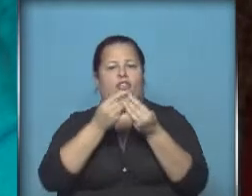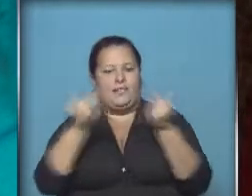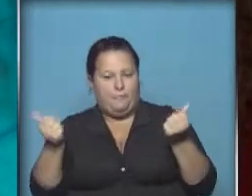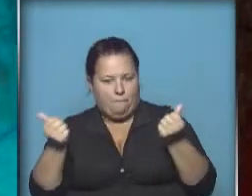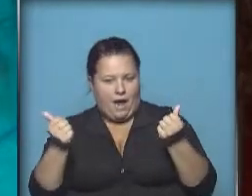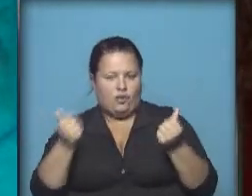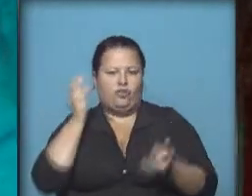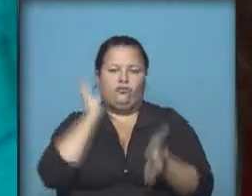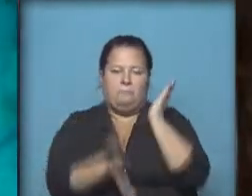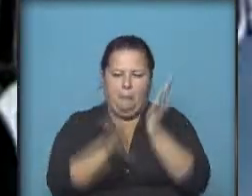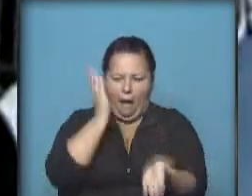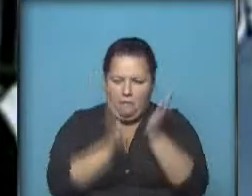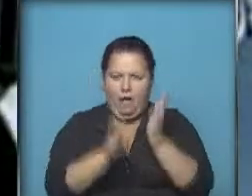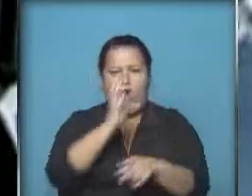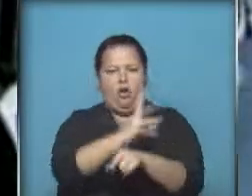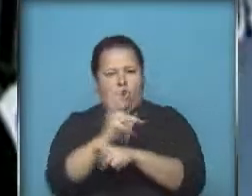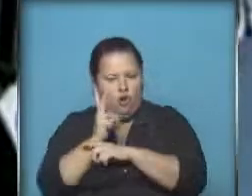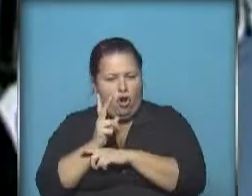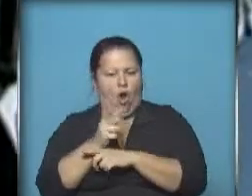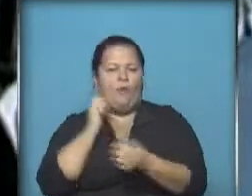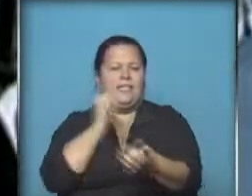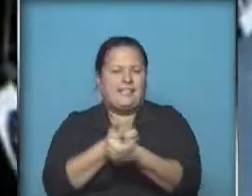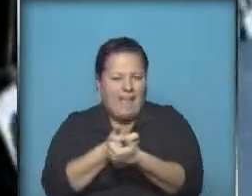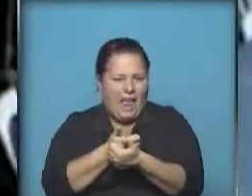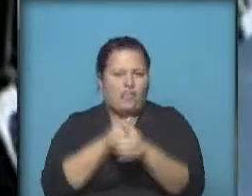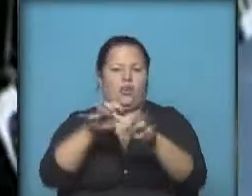desaparición, tortura, robos, delitos